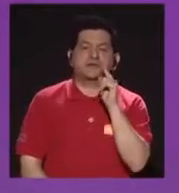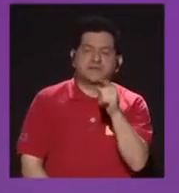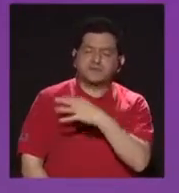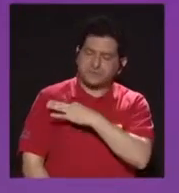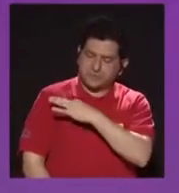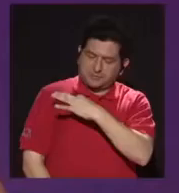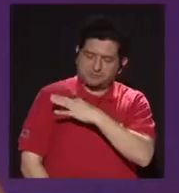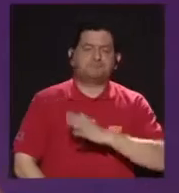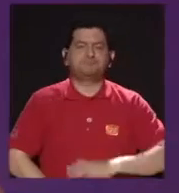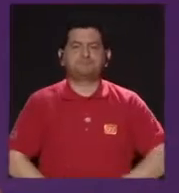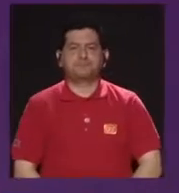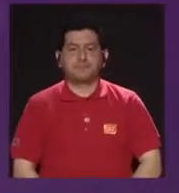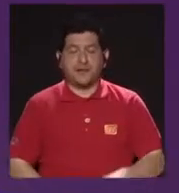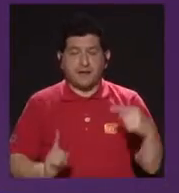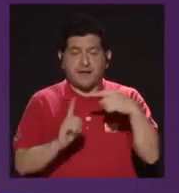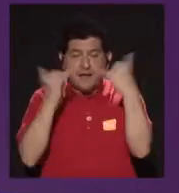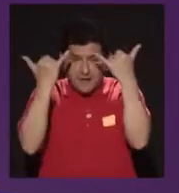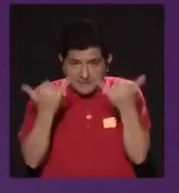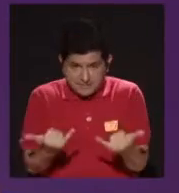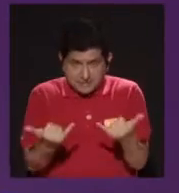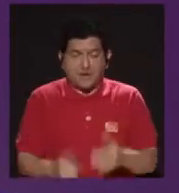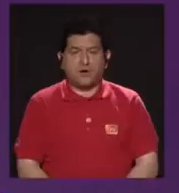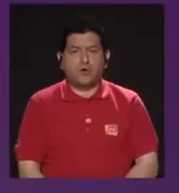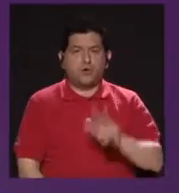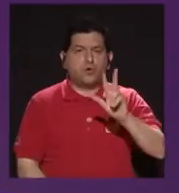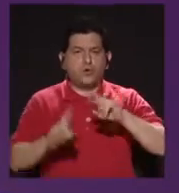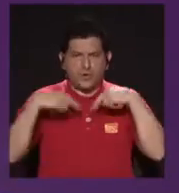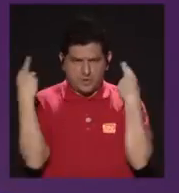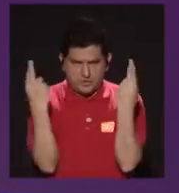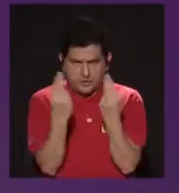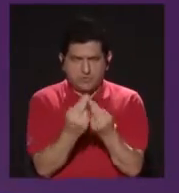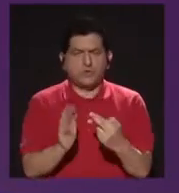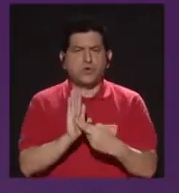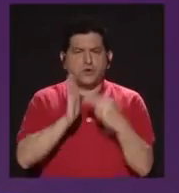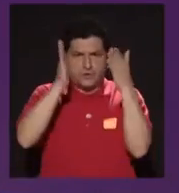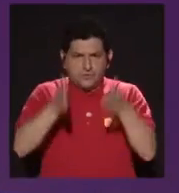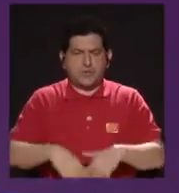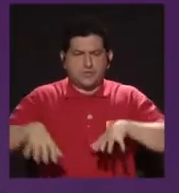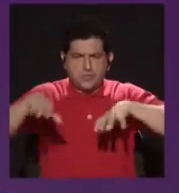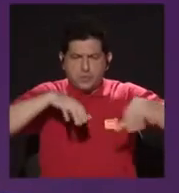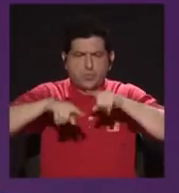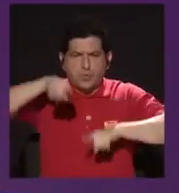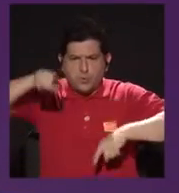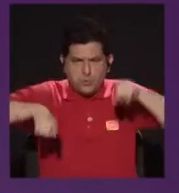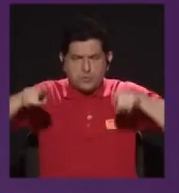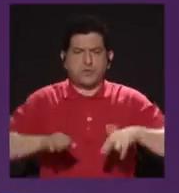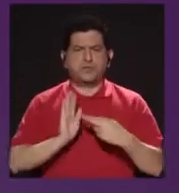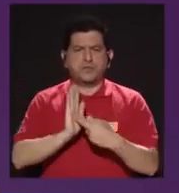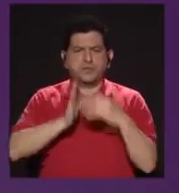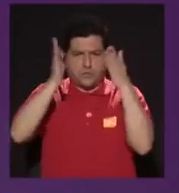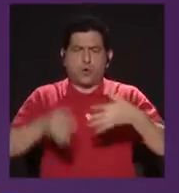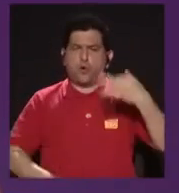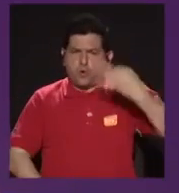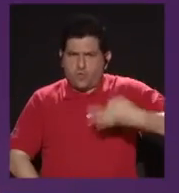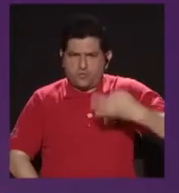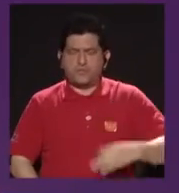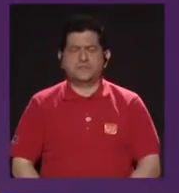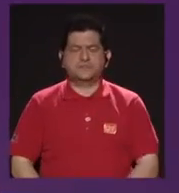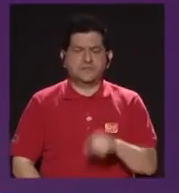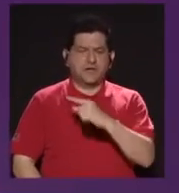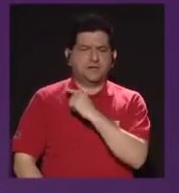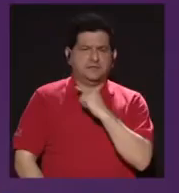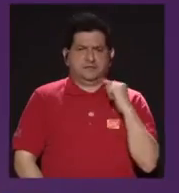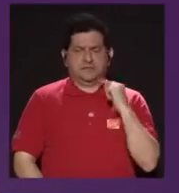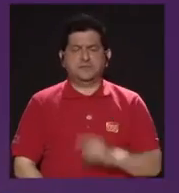por invitarnos hasta el momento se han llevado a cabo tres reuniones entre representantes del movimiento diversidad de representantes oficiales del clero